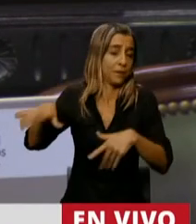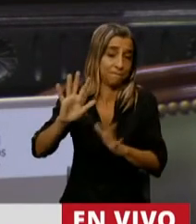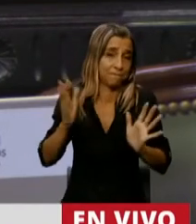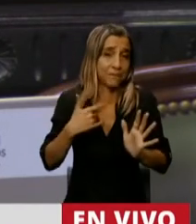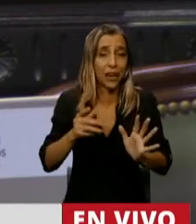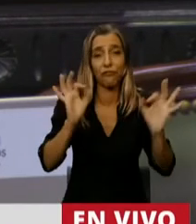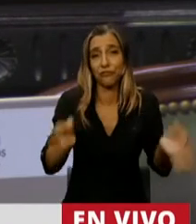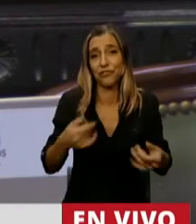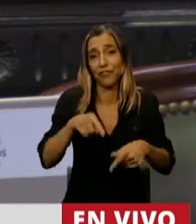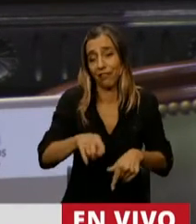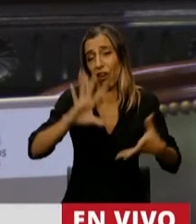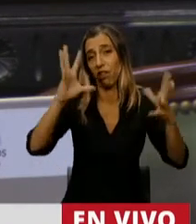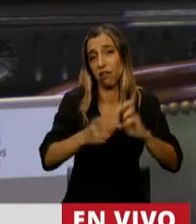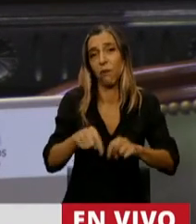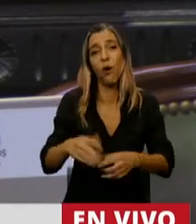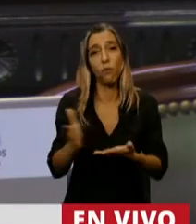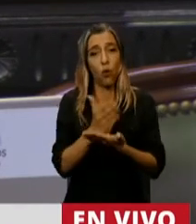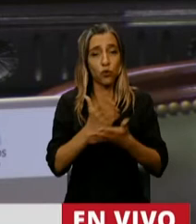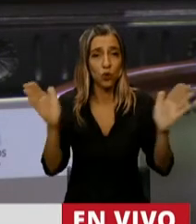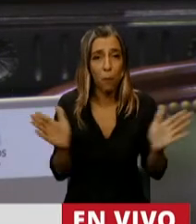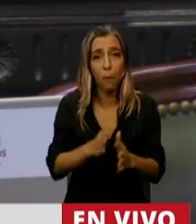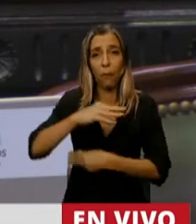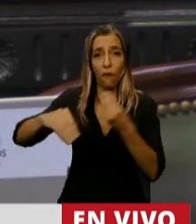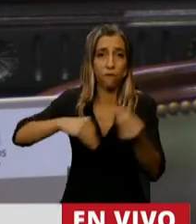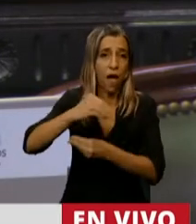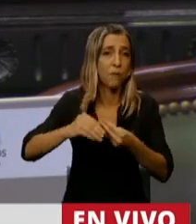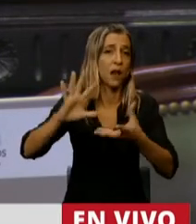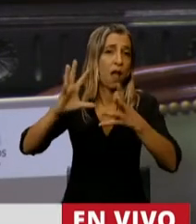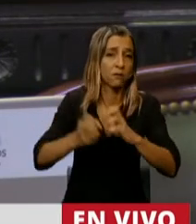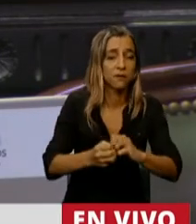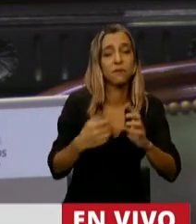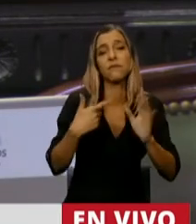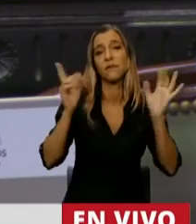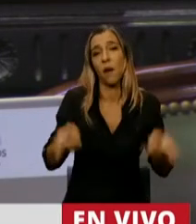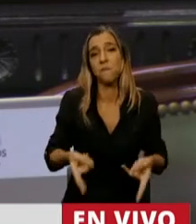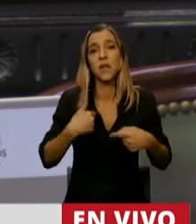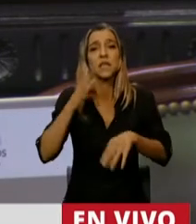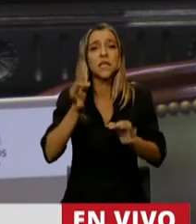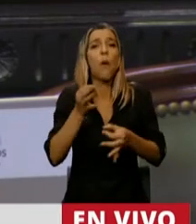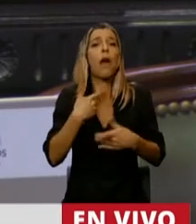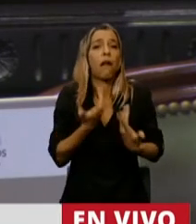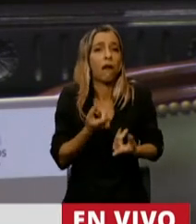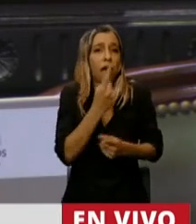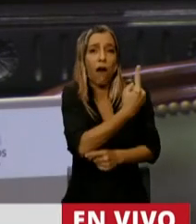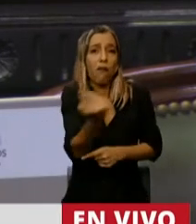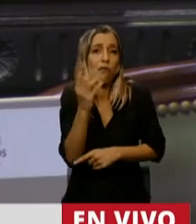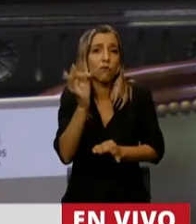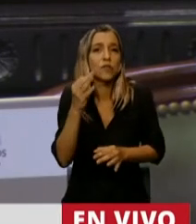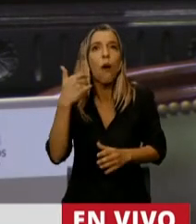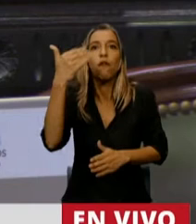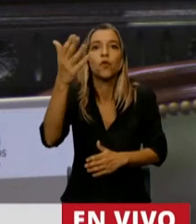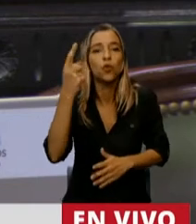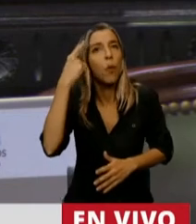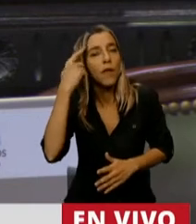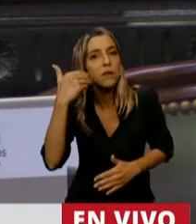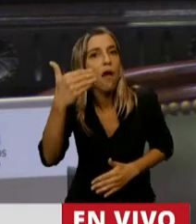nuestro sistema productivo, de las familias, de la previsibilidad que con que cada uno de los hogares trataban de lograr salir